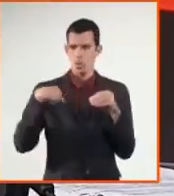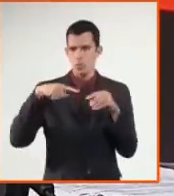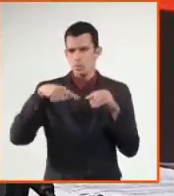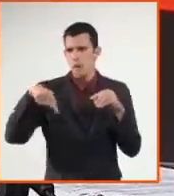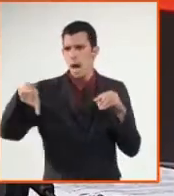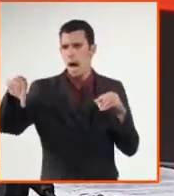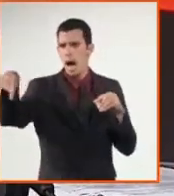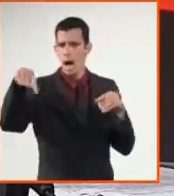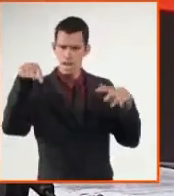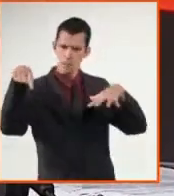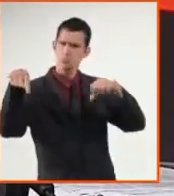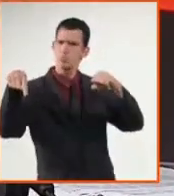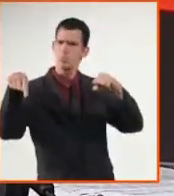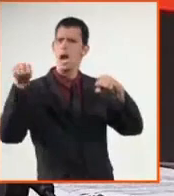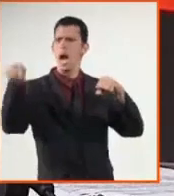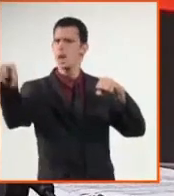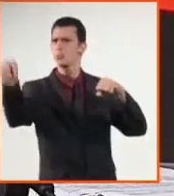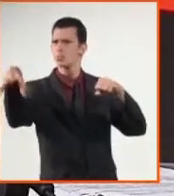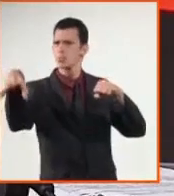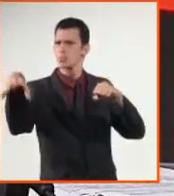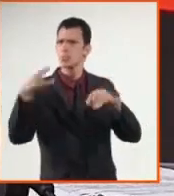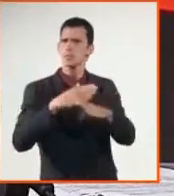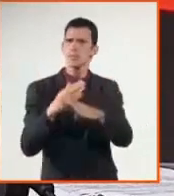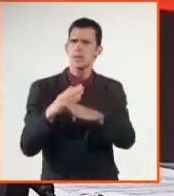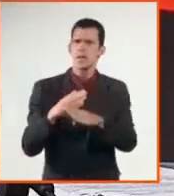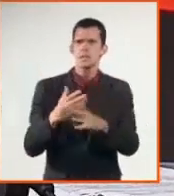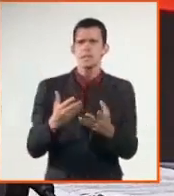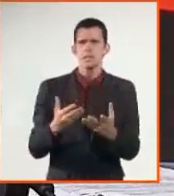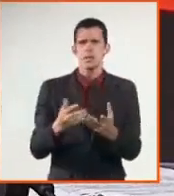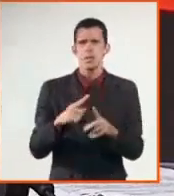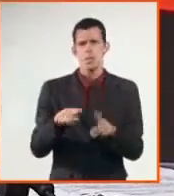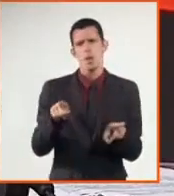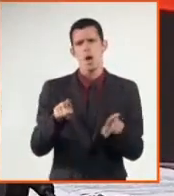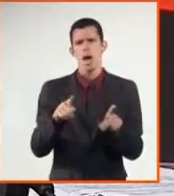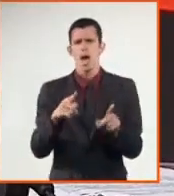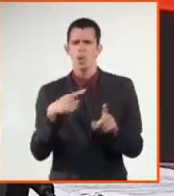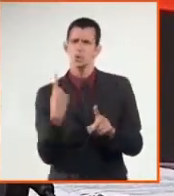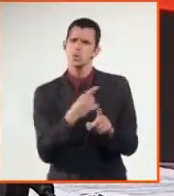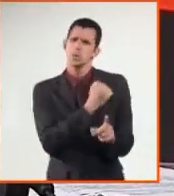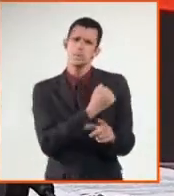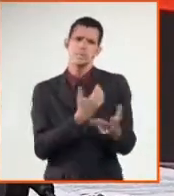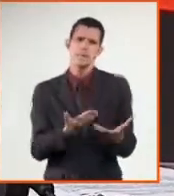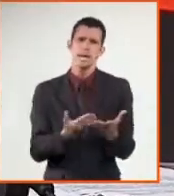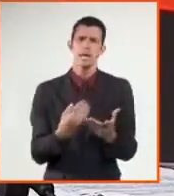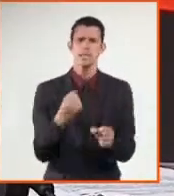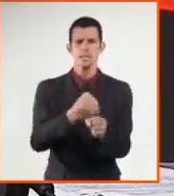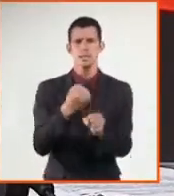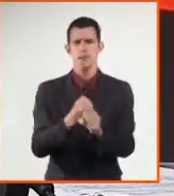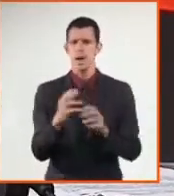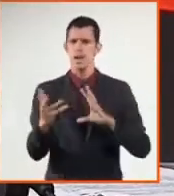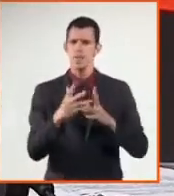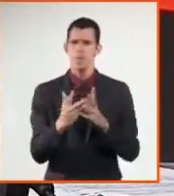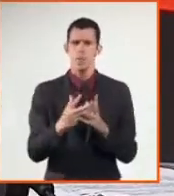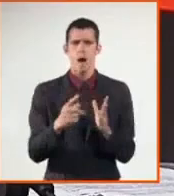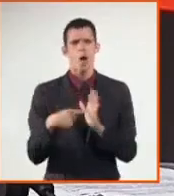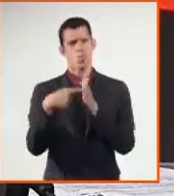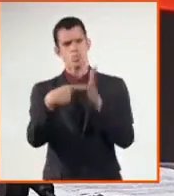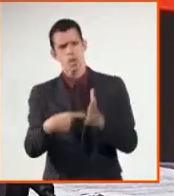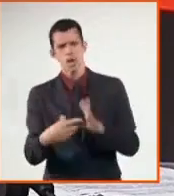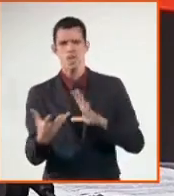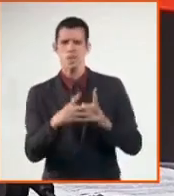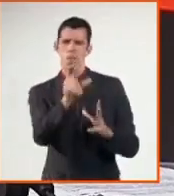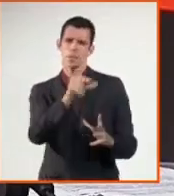de lo que trabajamos en este sentido por tanto me gustaría destacar que hoy es posible